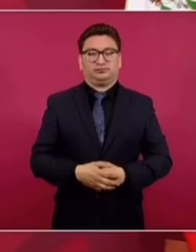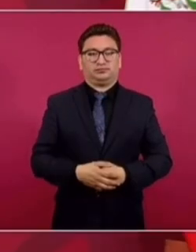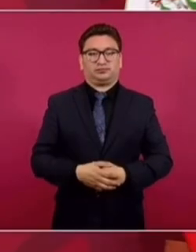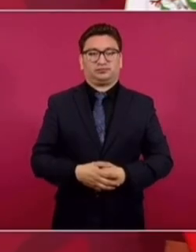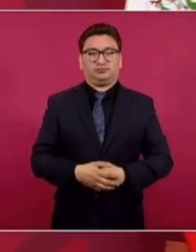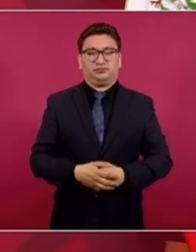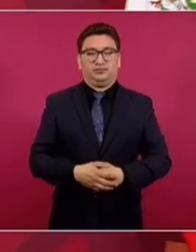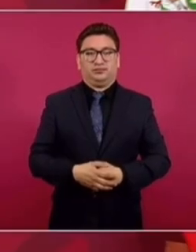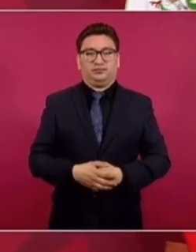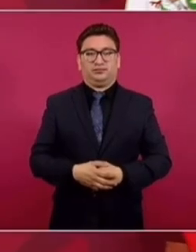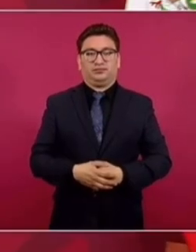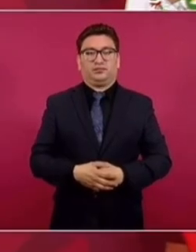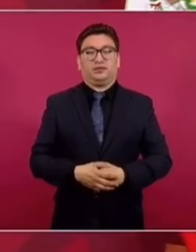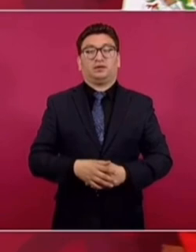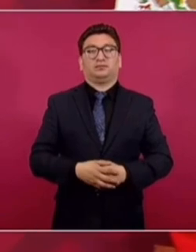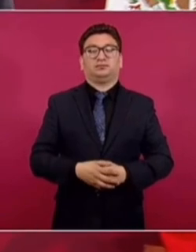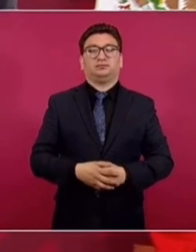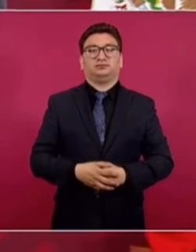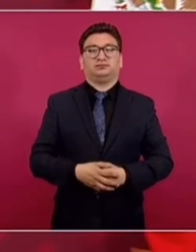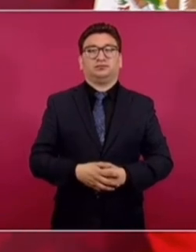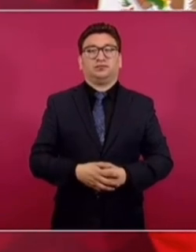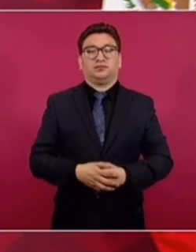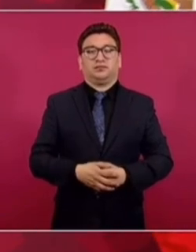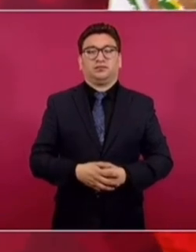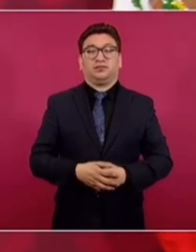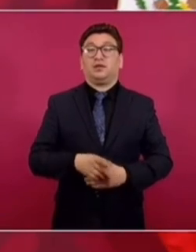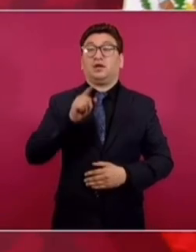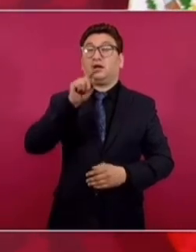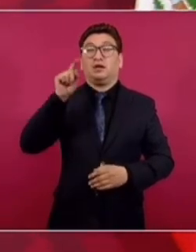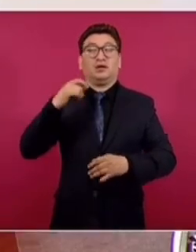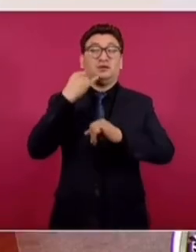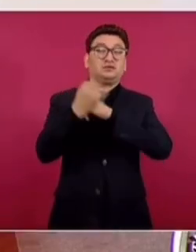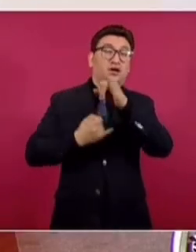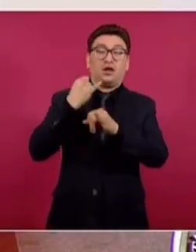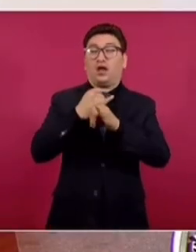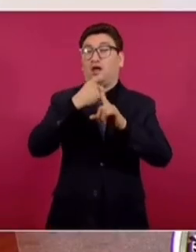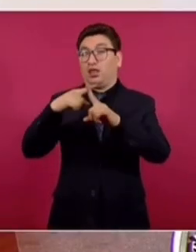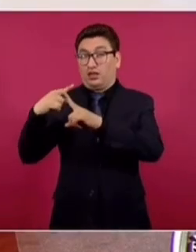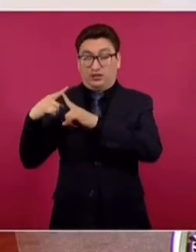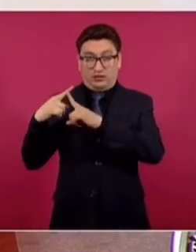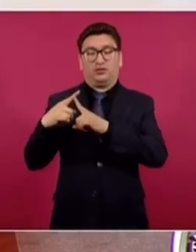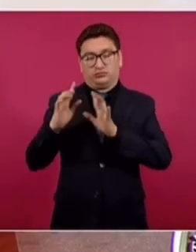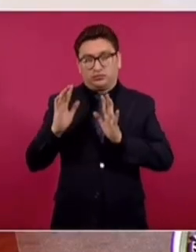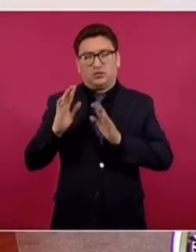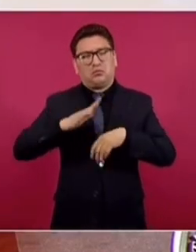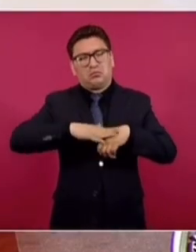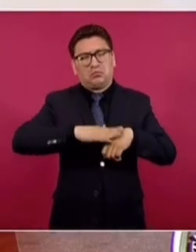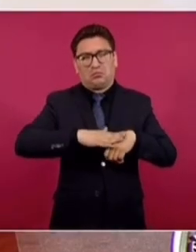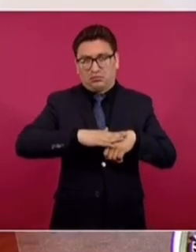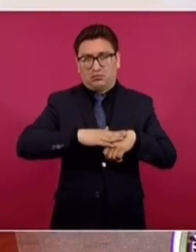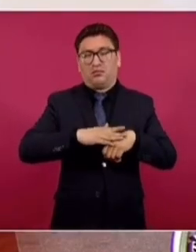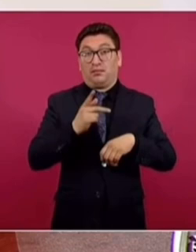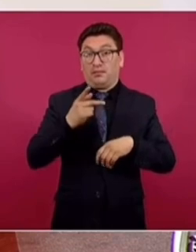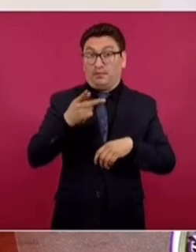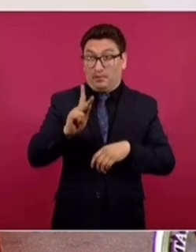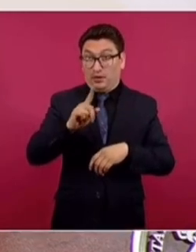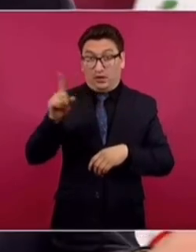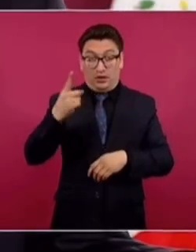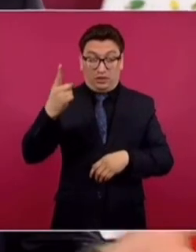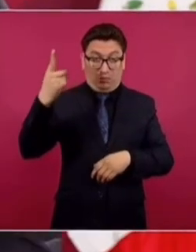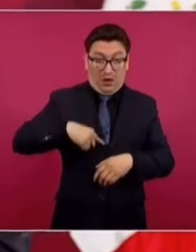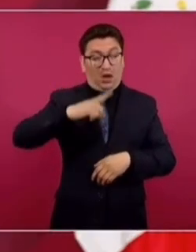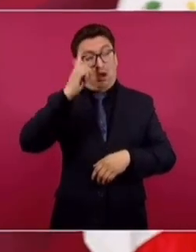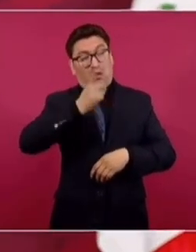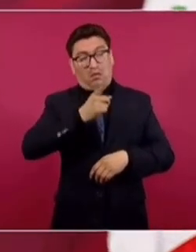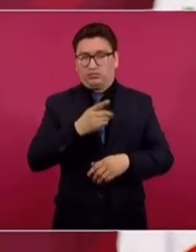la impunidad. ningún organismo internacional va a ponernos en el